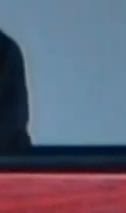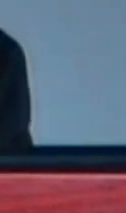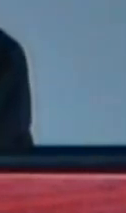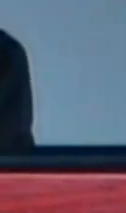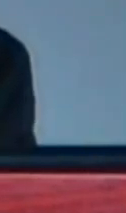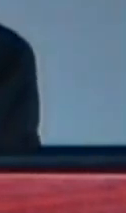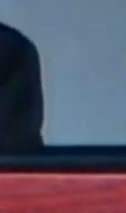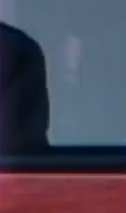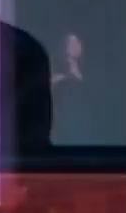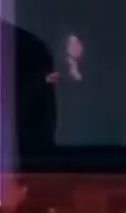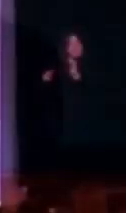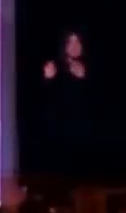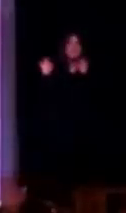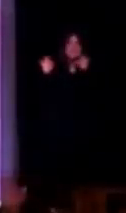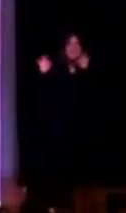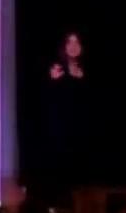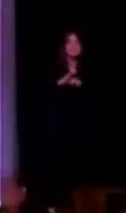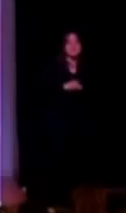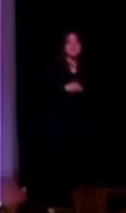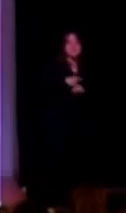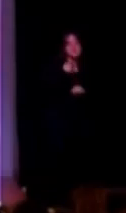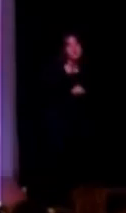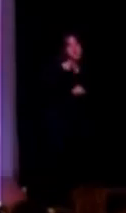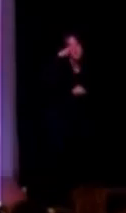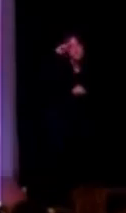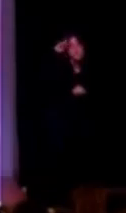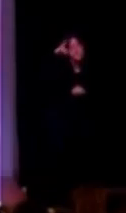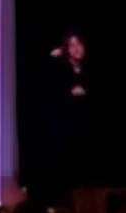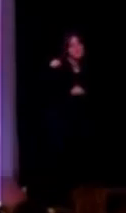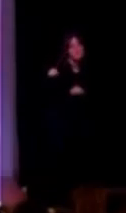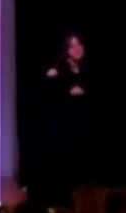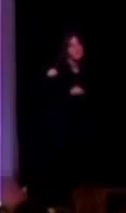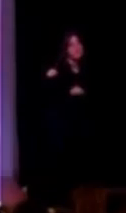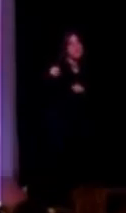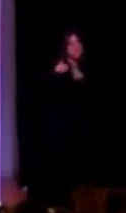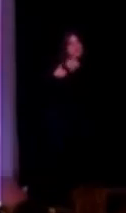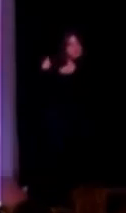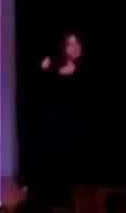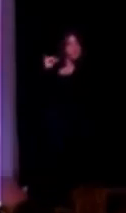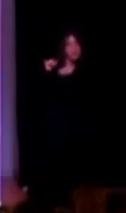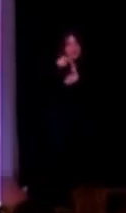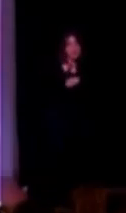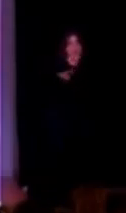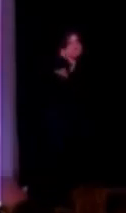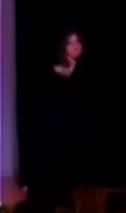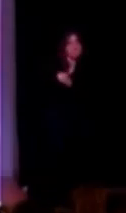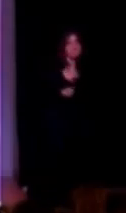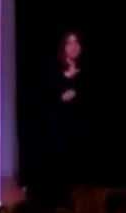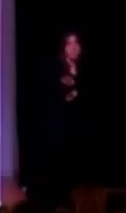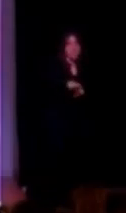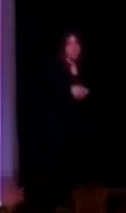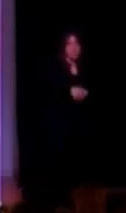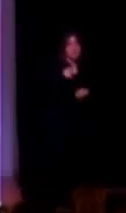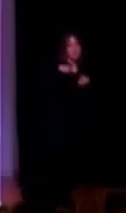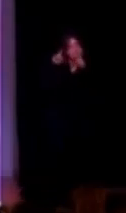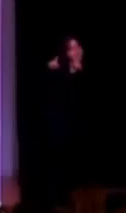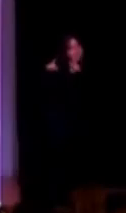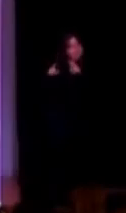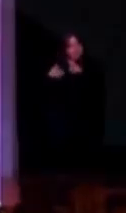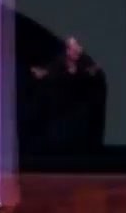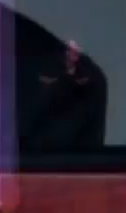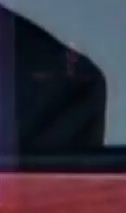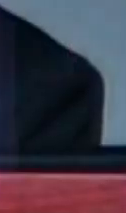concretas y que creo y siento y sueño que tiene un futuro en el que yo tengo una parte que hacer? Por lo tanto, insisto